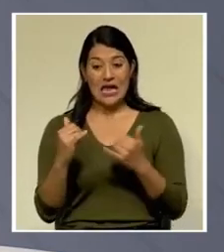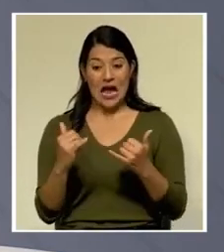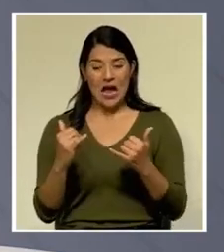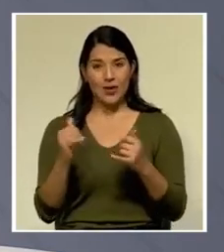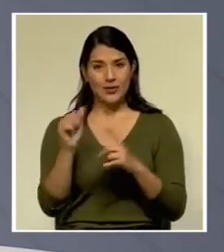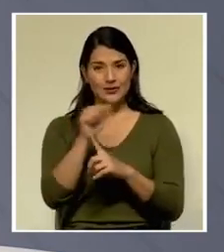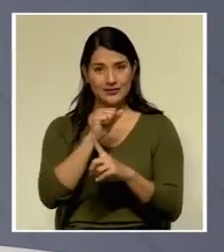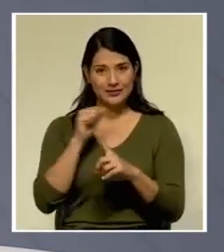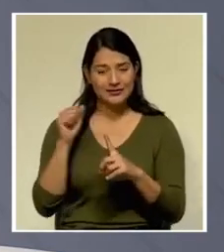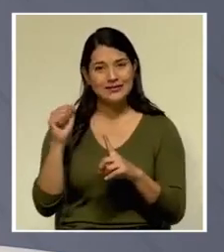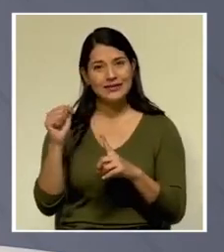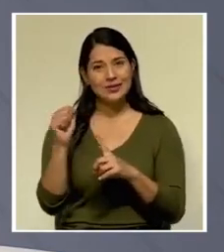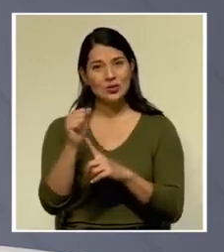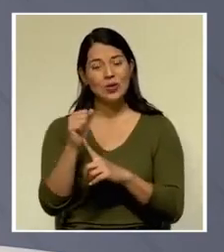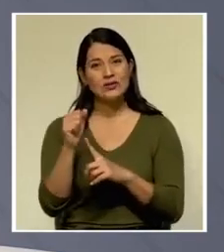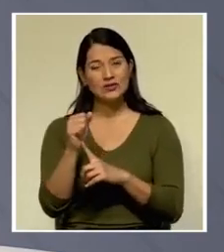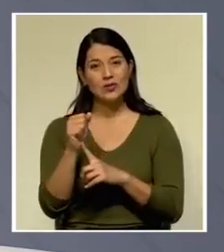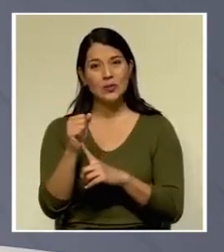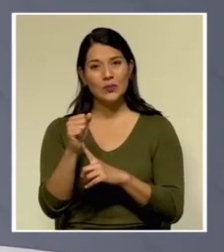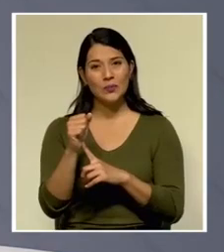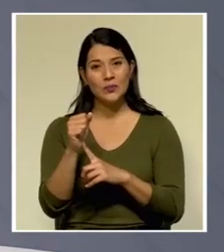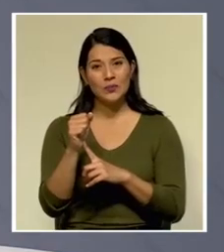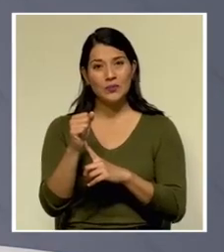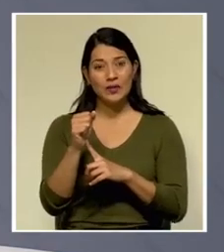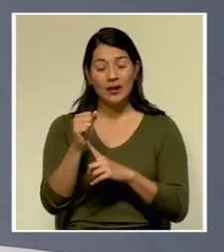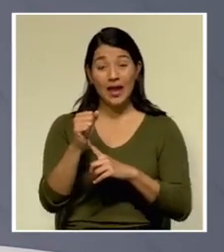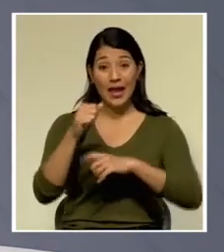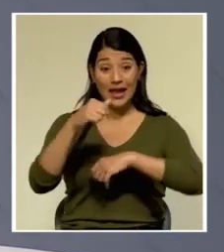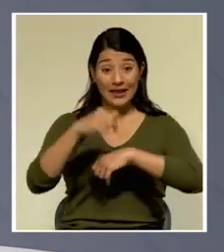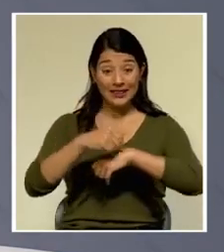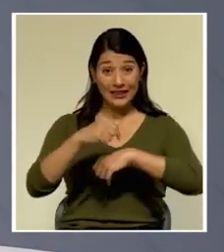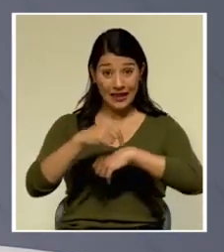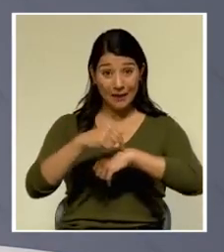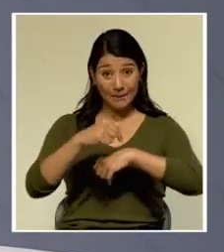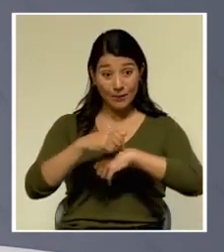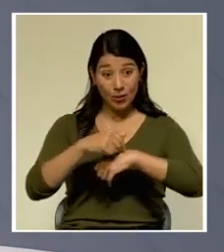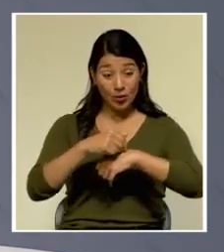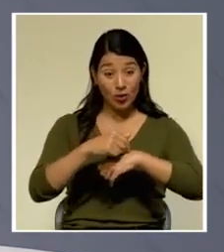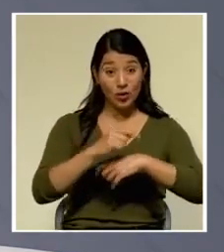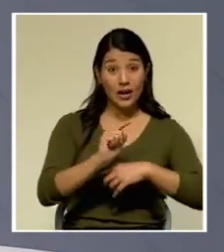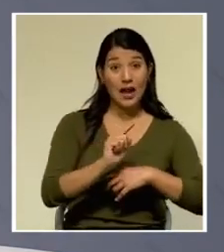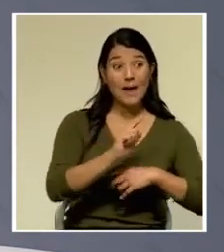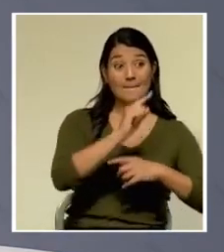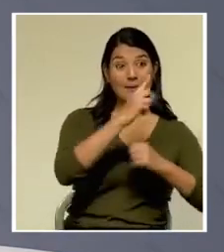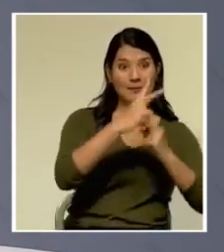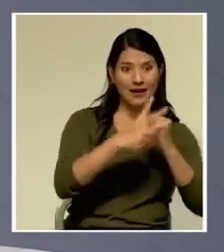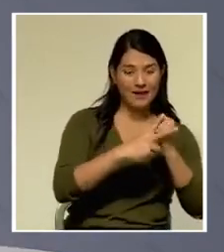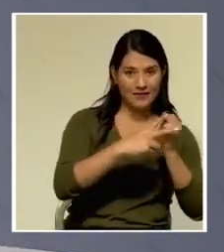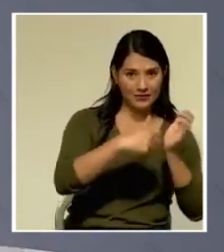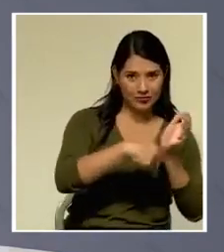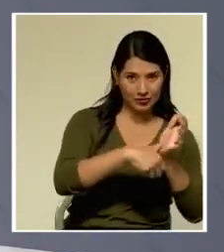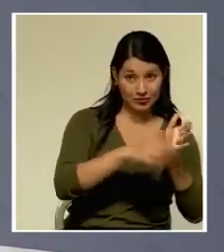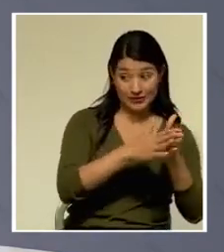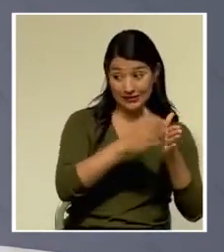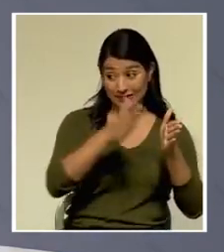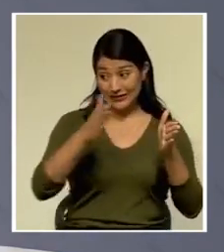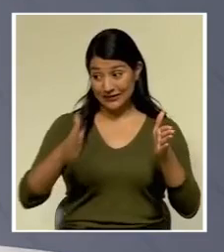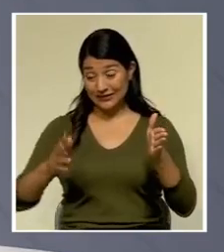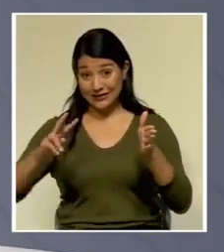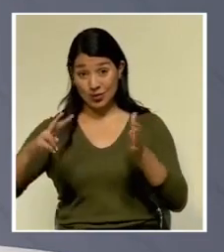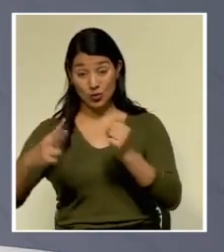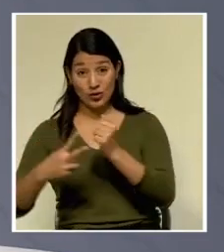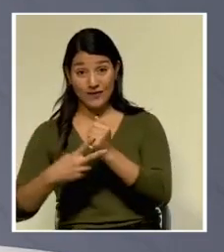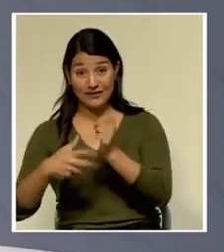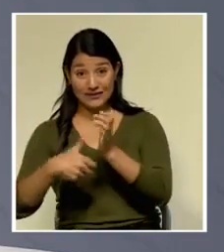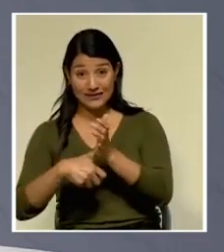la distancia, digámoslo así, temporal, o el plazo que existe, el intervalo temporal que existe entre la primera y la segunda